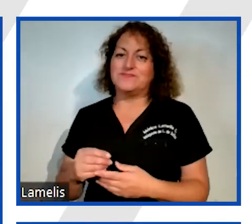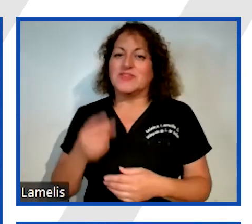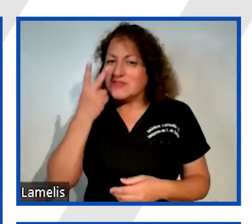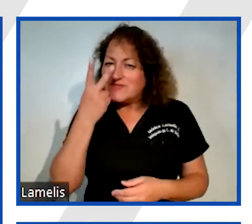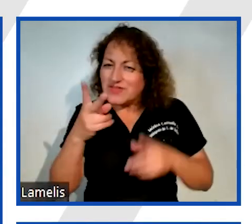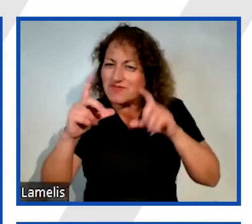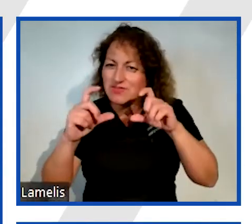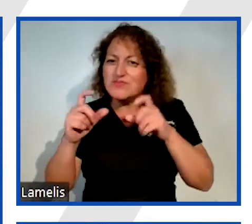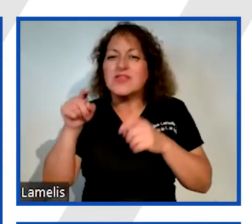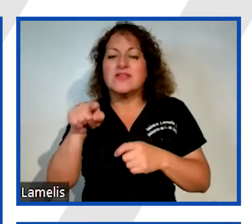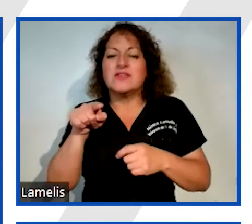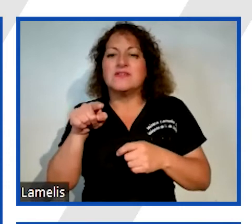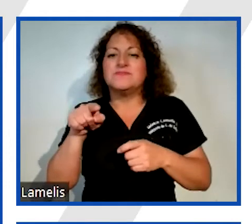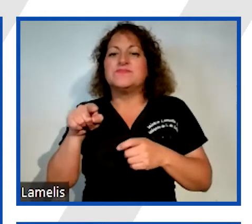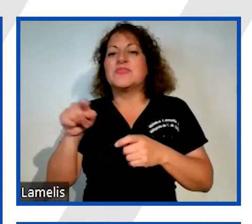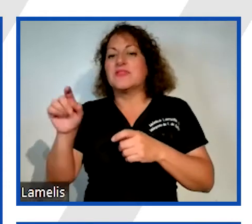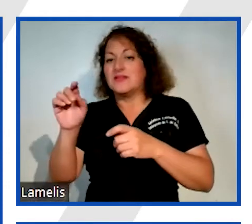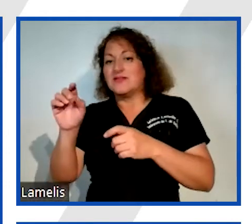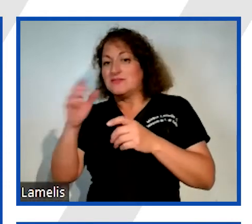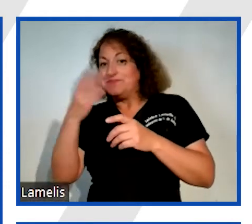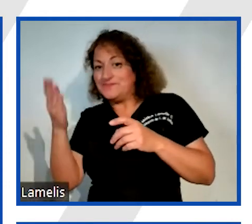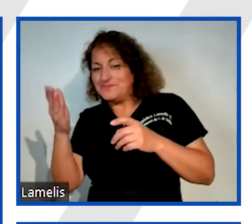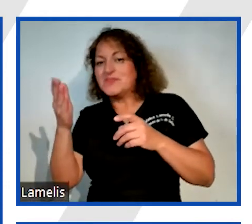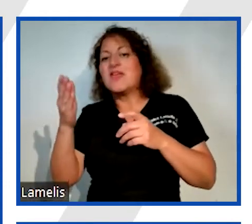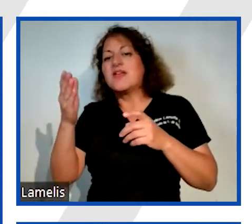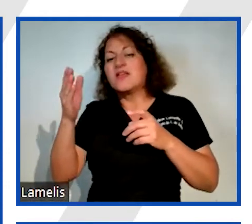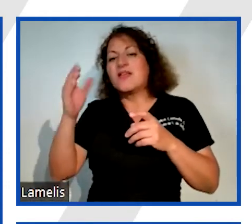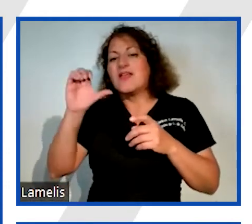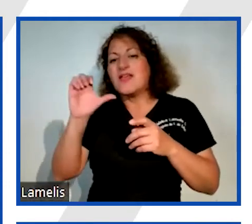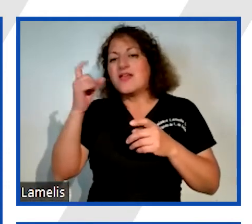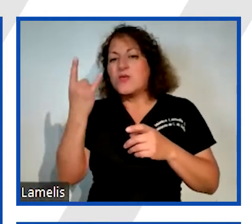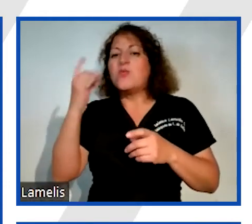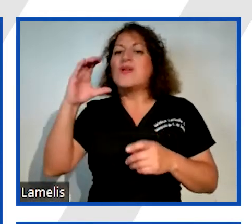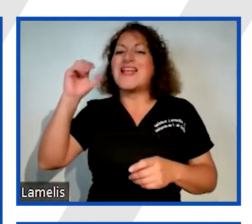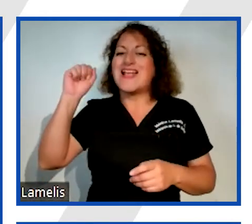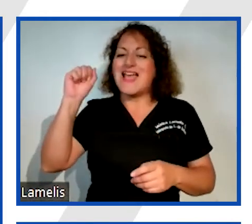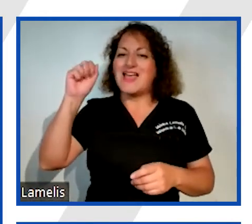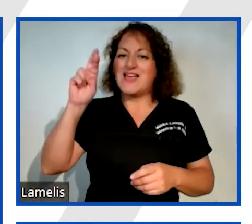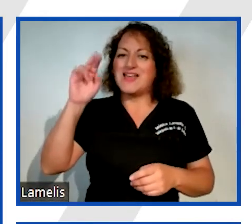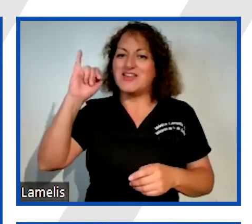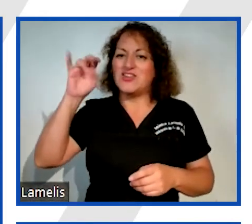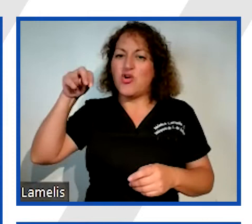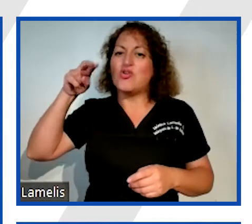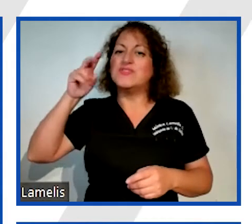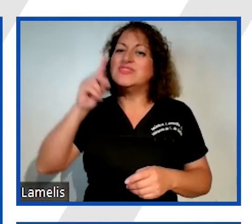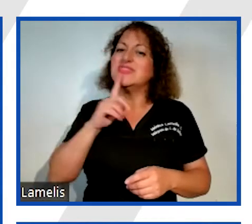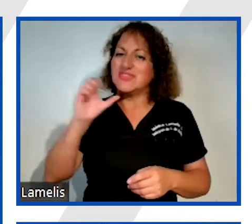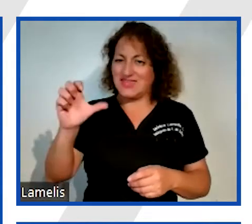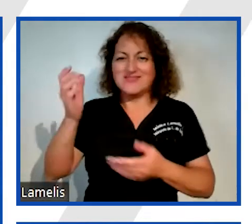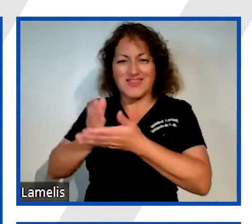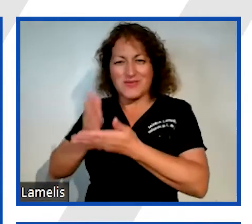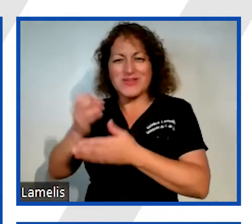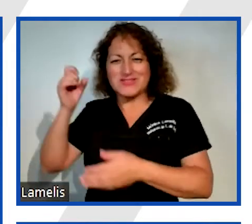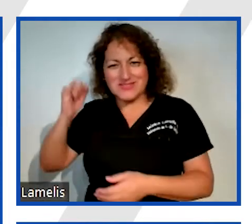en la célula eucariota nosotros podemos verdad que tiene un núcleo toda la tontería que hay que aprenderse en la escuela que tú te mata de la risa que se veía todo